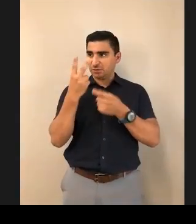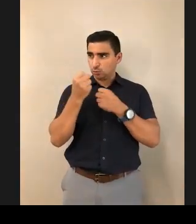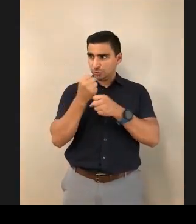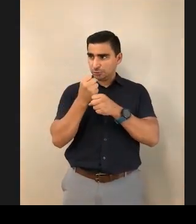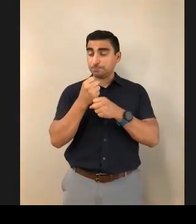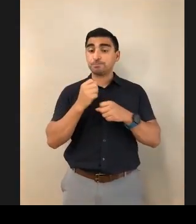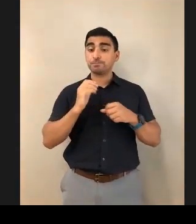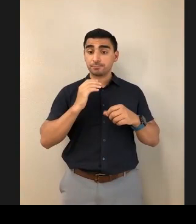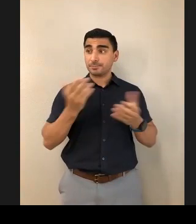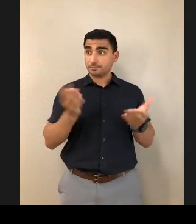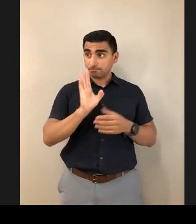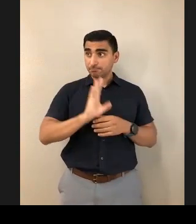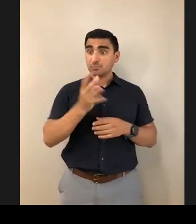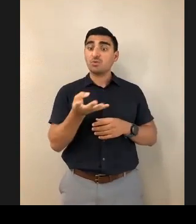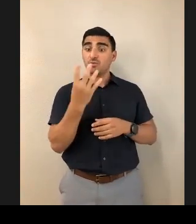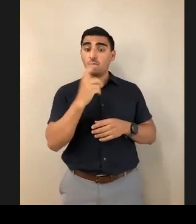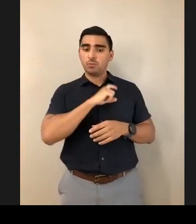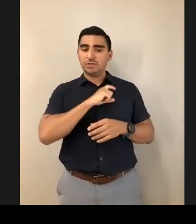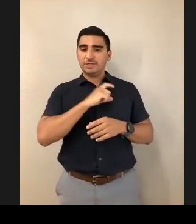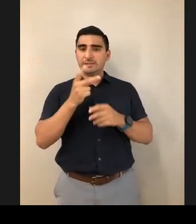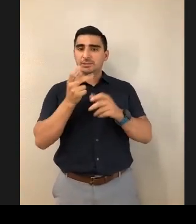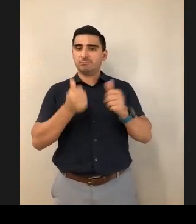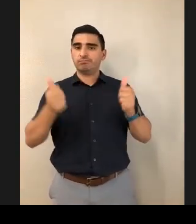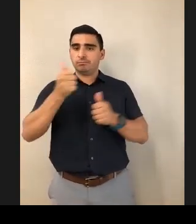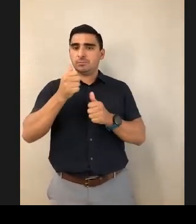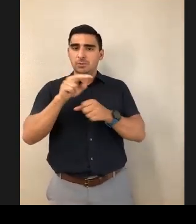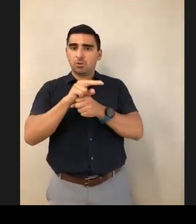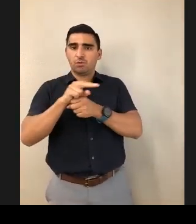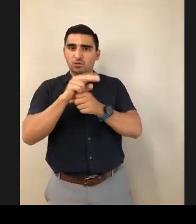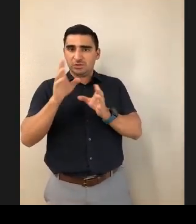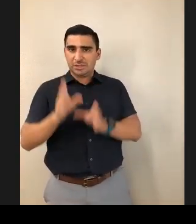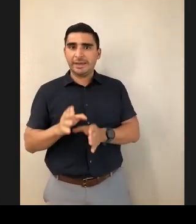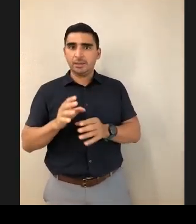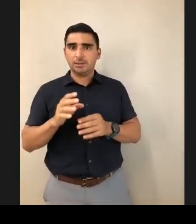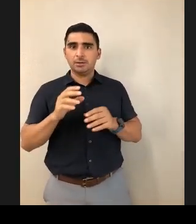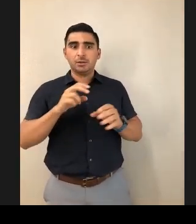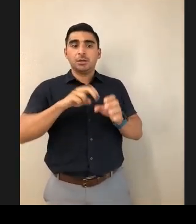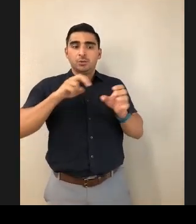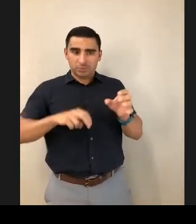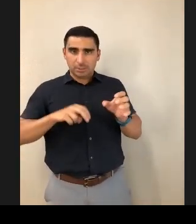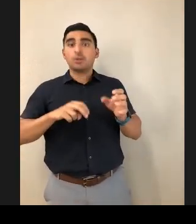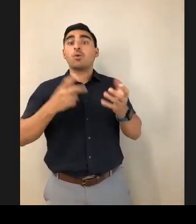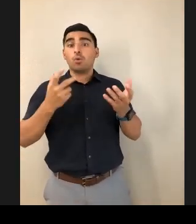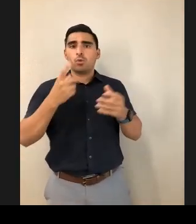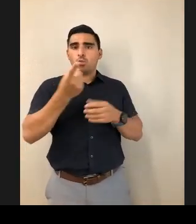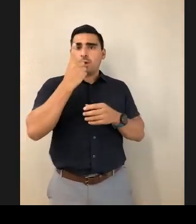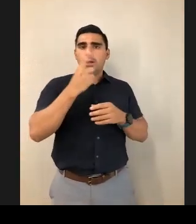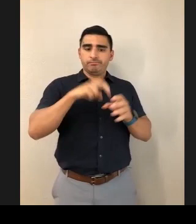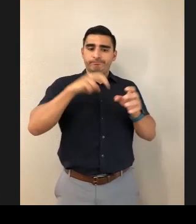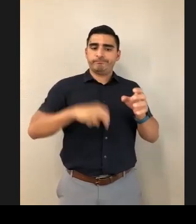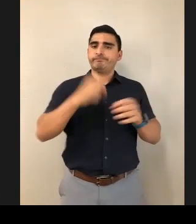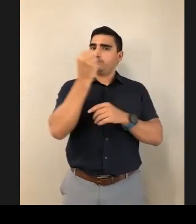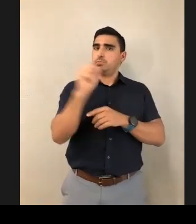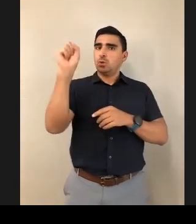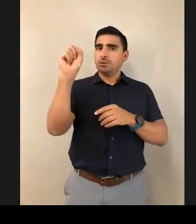Los últimos 2 años, los supervisores de la policía han